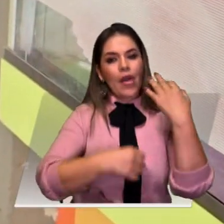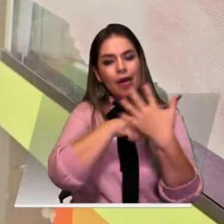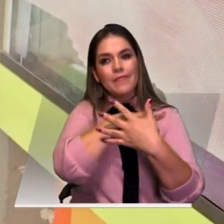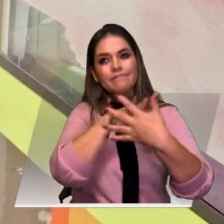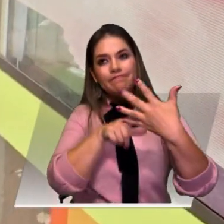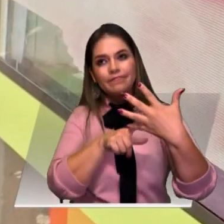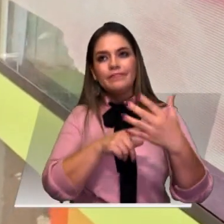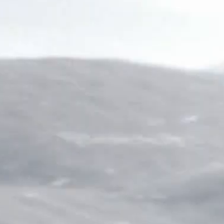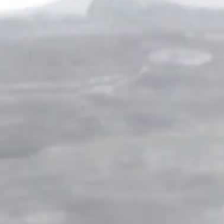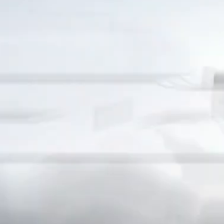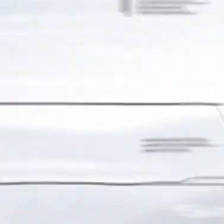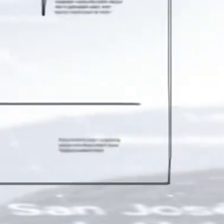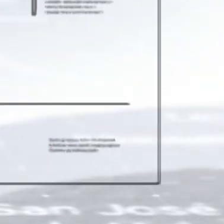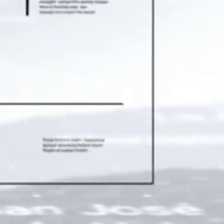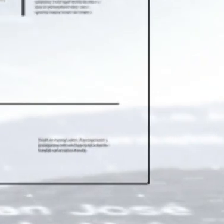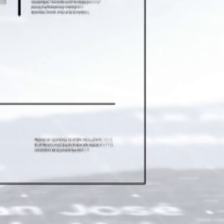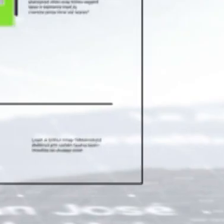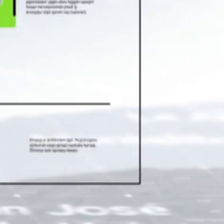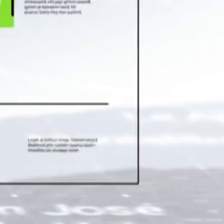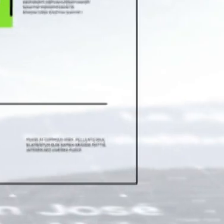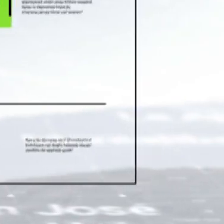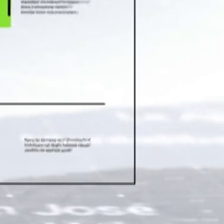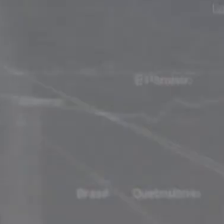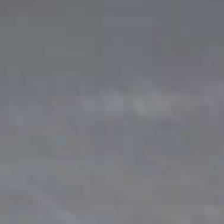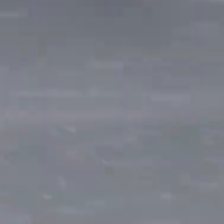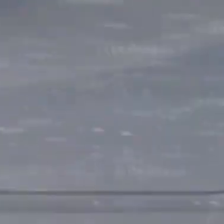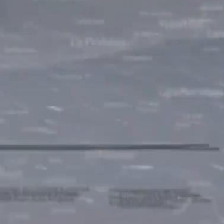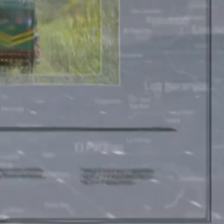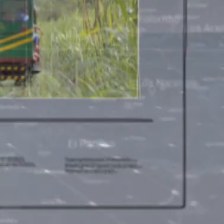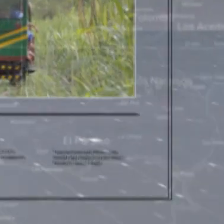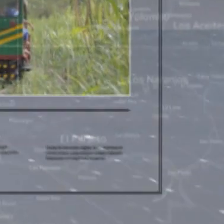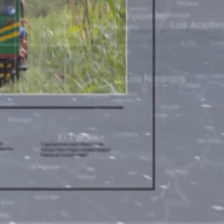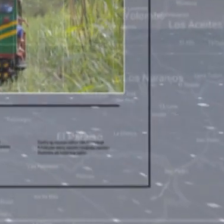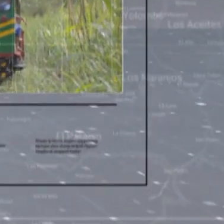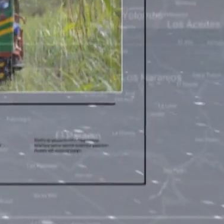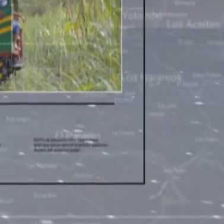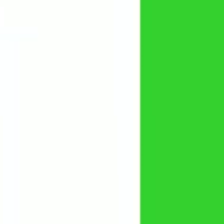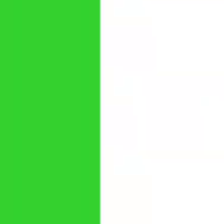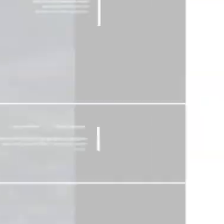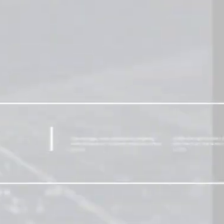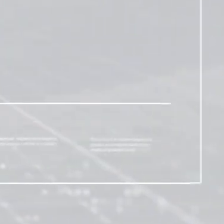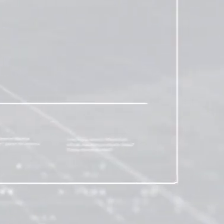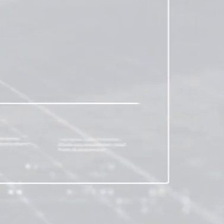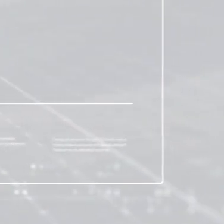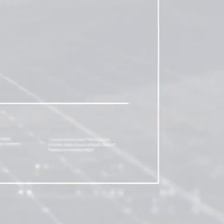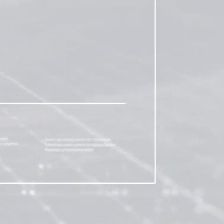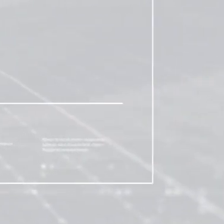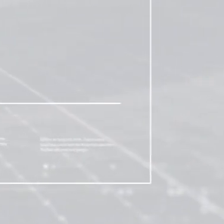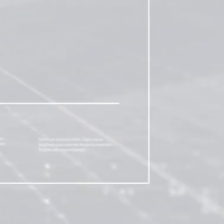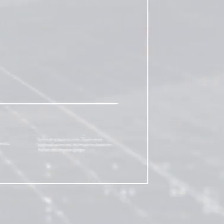propagación de la pandemia.